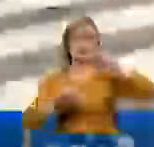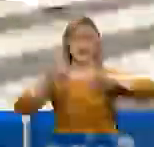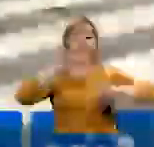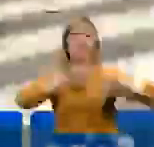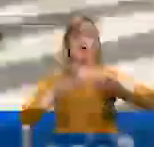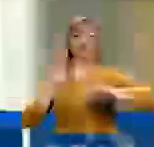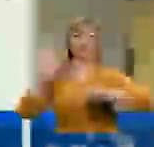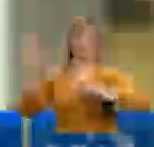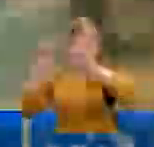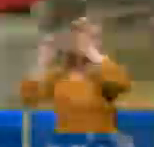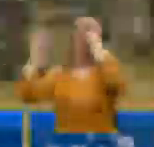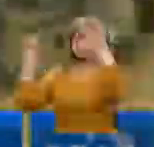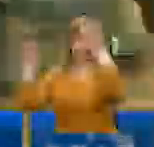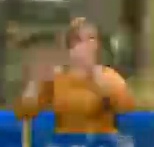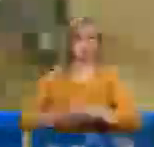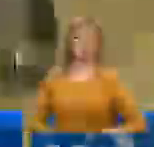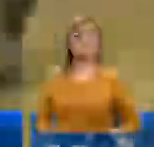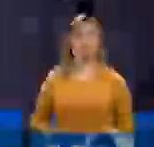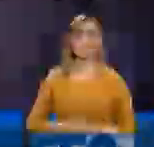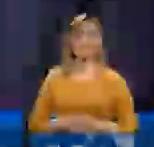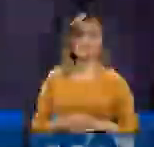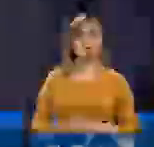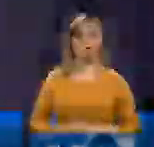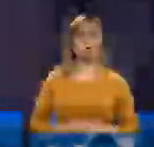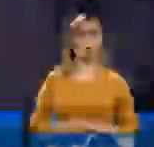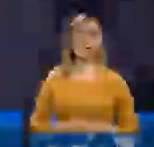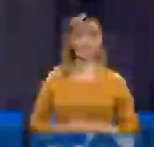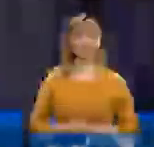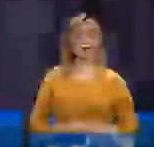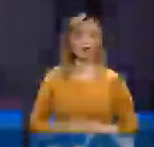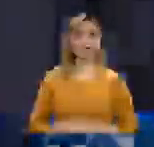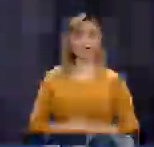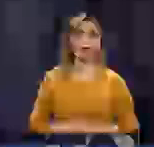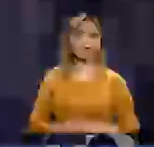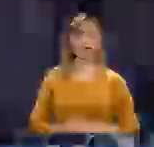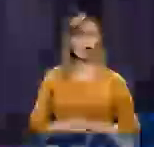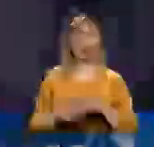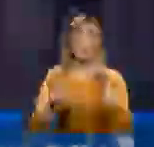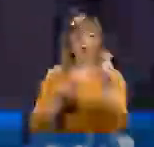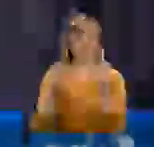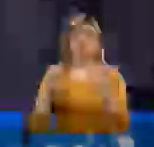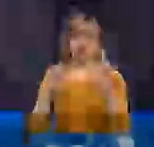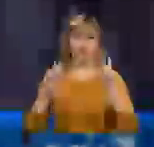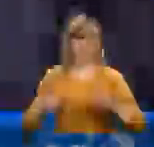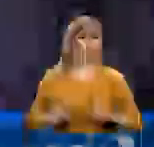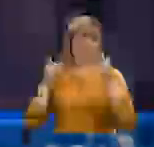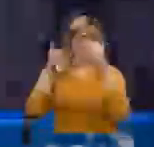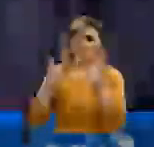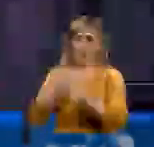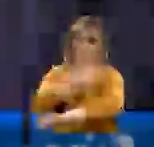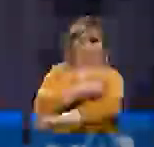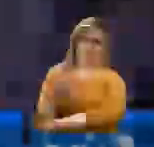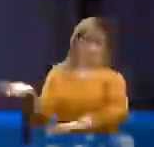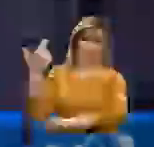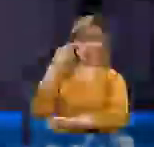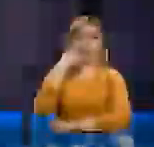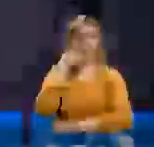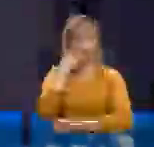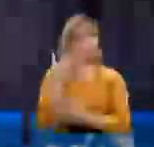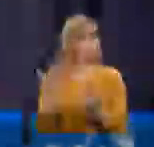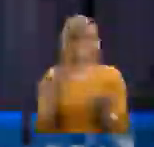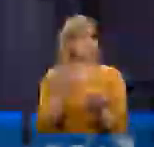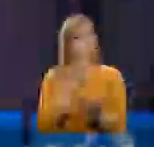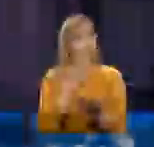de esa compañía. Y aquellos que estén aptos para iniciar el ensayo clínico, se empezará la prueba de la